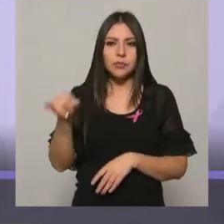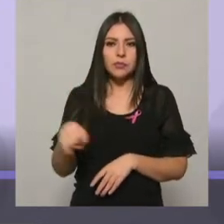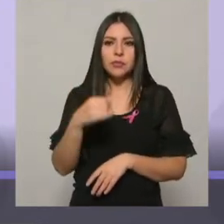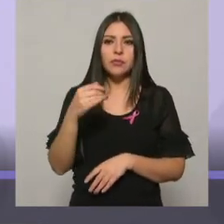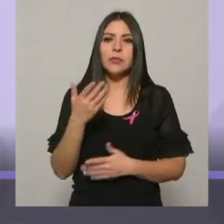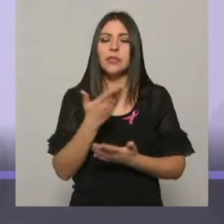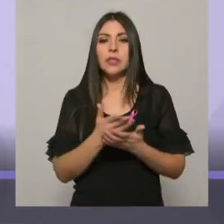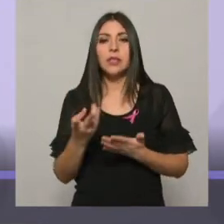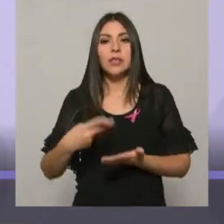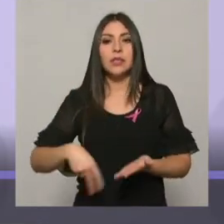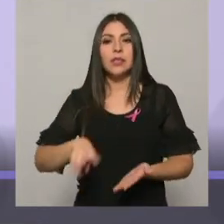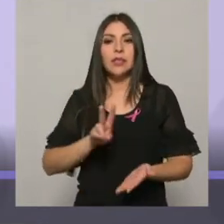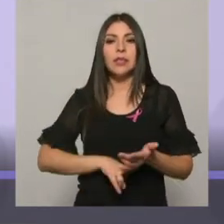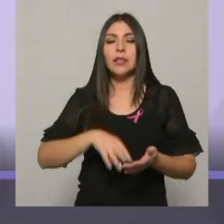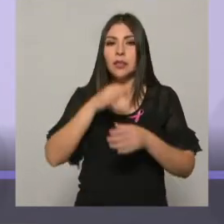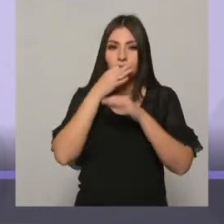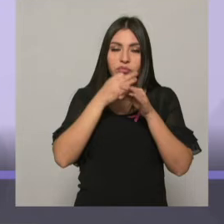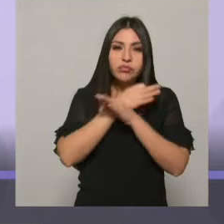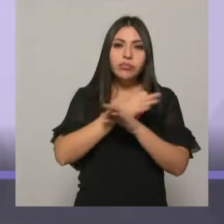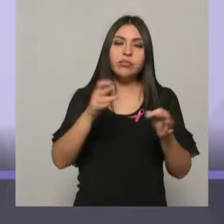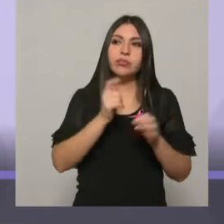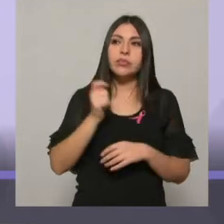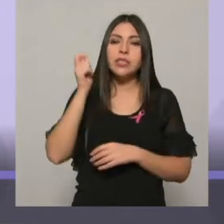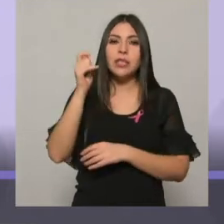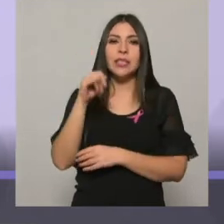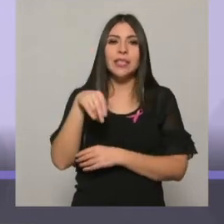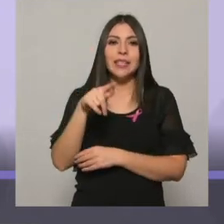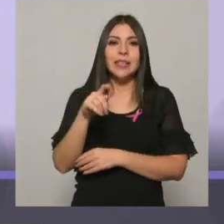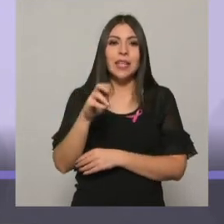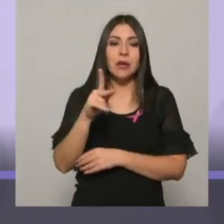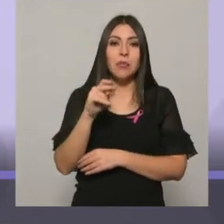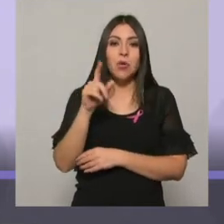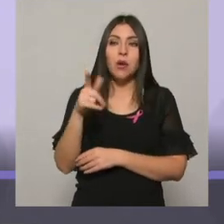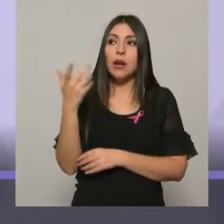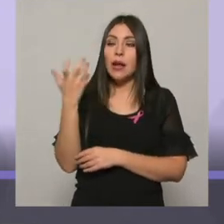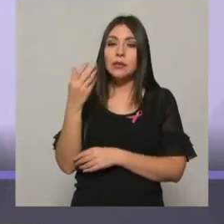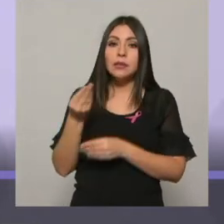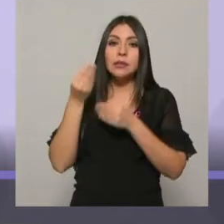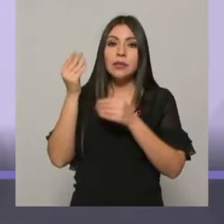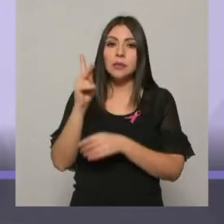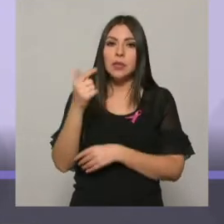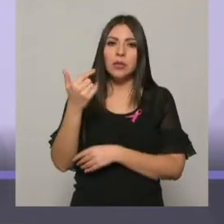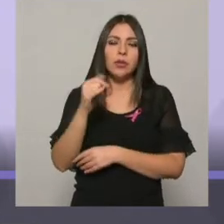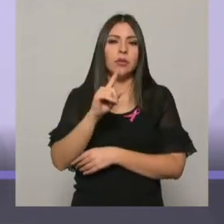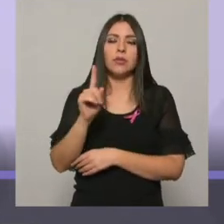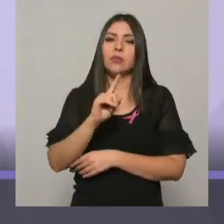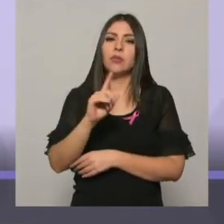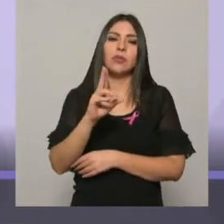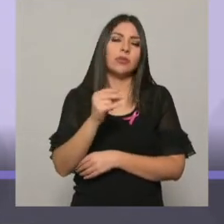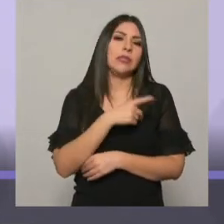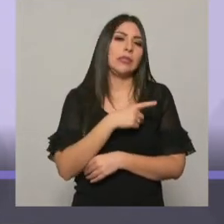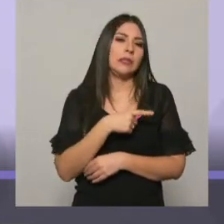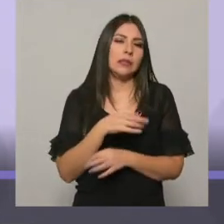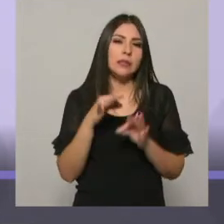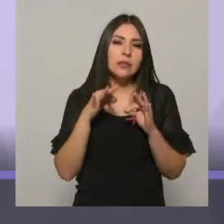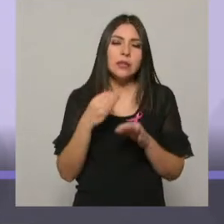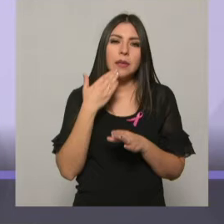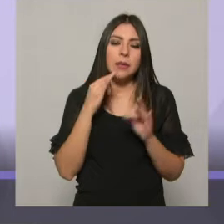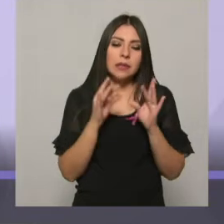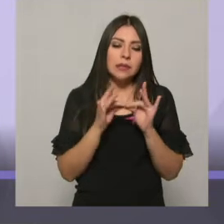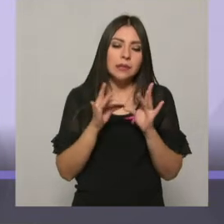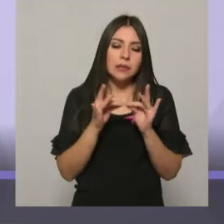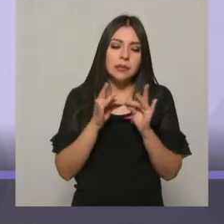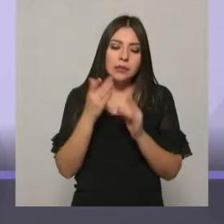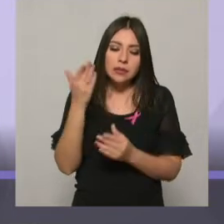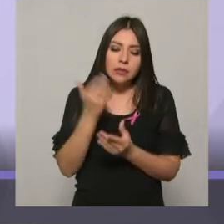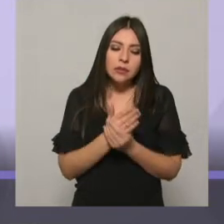de Interpol no se emiten desde la Procuraduría, hay que solicitar y tienen que estar bien fundada la carpeta. Entonces, pues